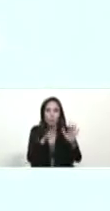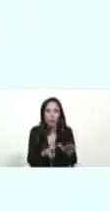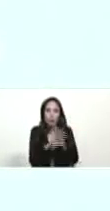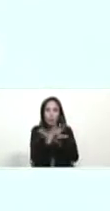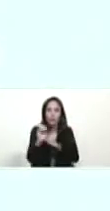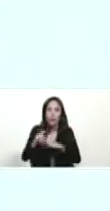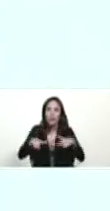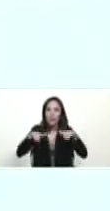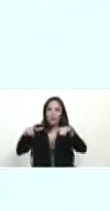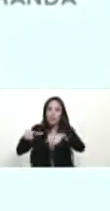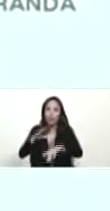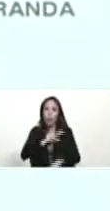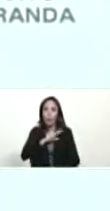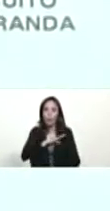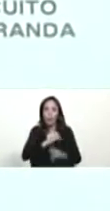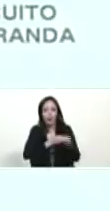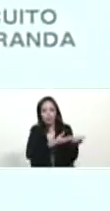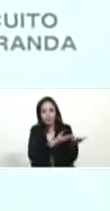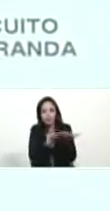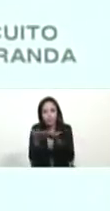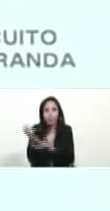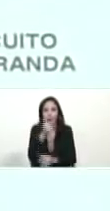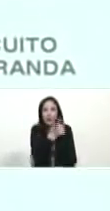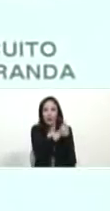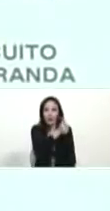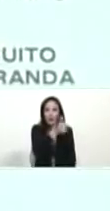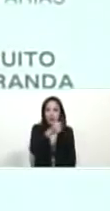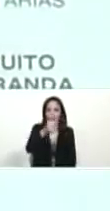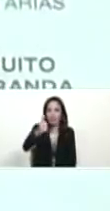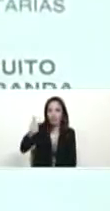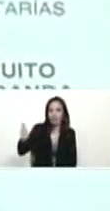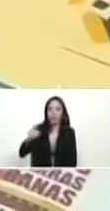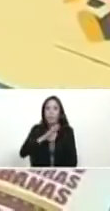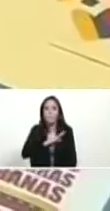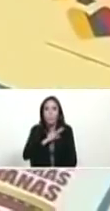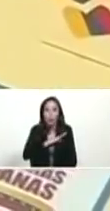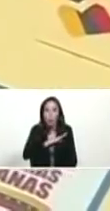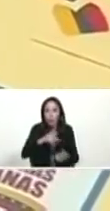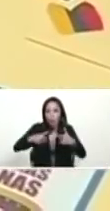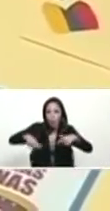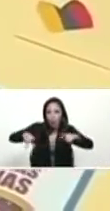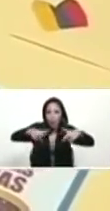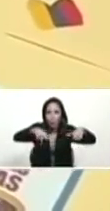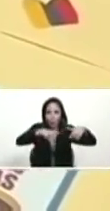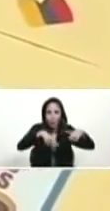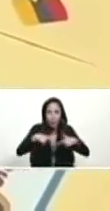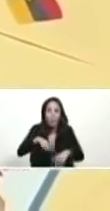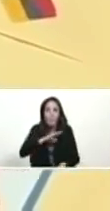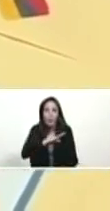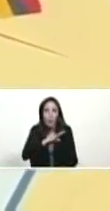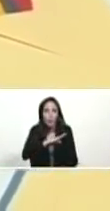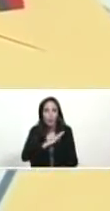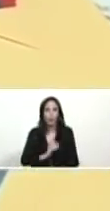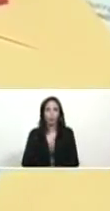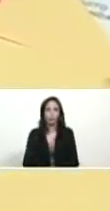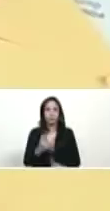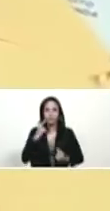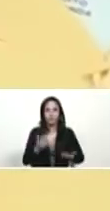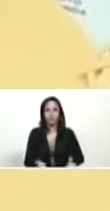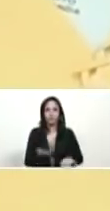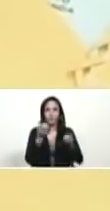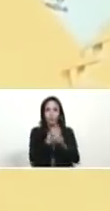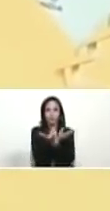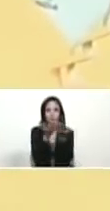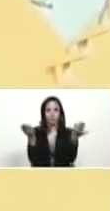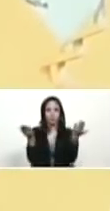4.250 títulos de propiedad individual. La pertenencia de la tierra que ha pisado nuestro pueblo, donde ha construido su